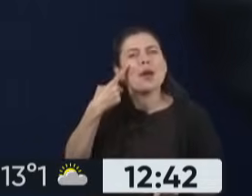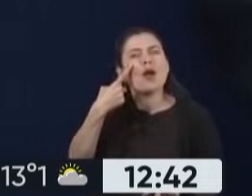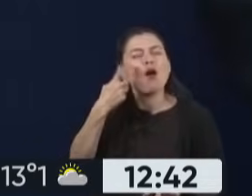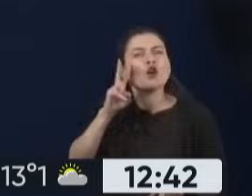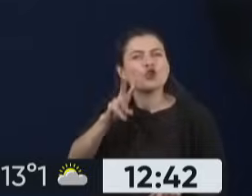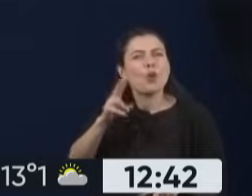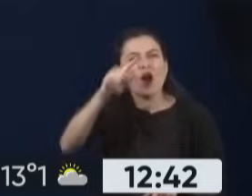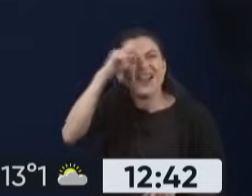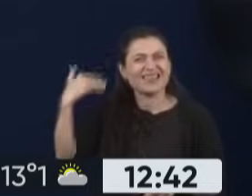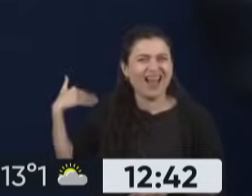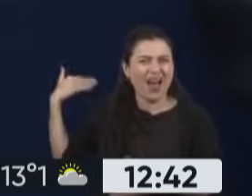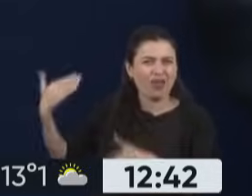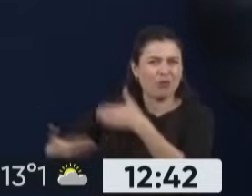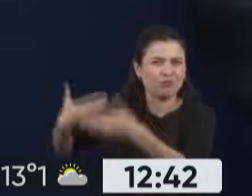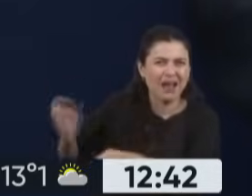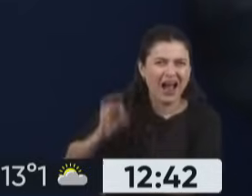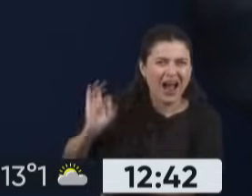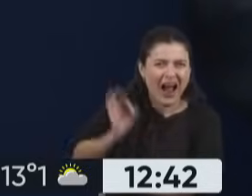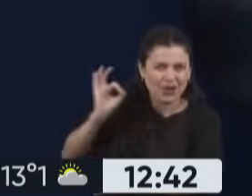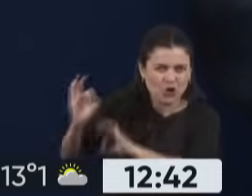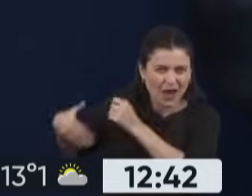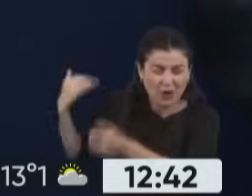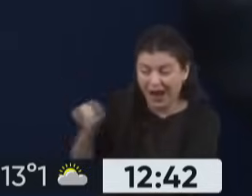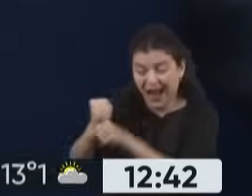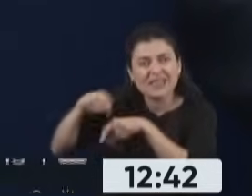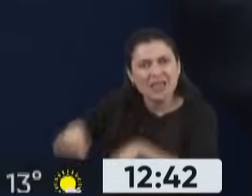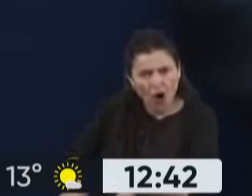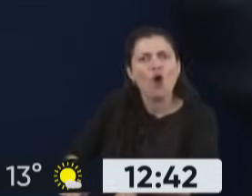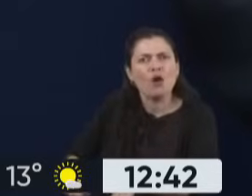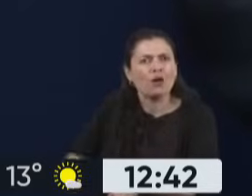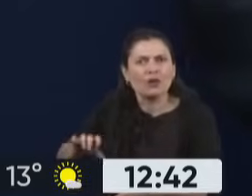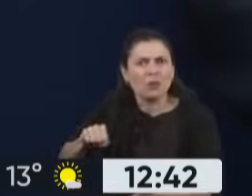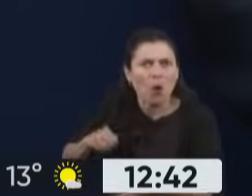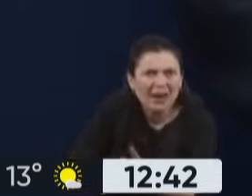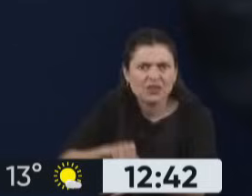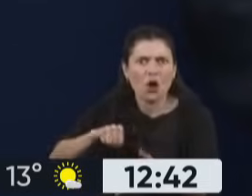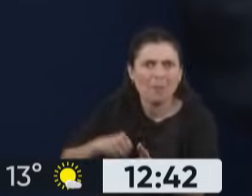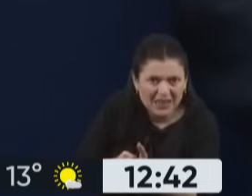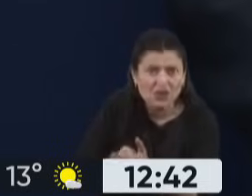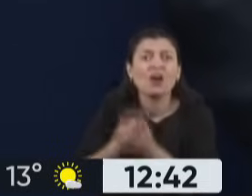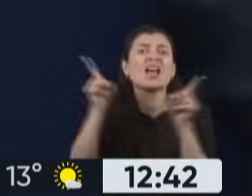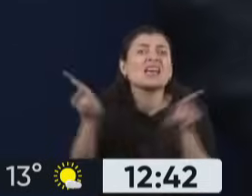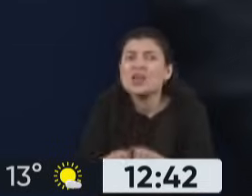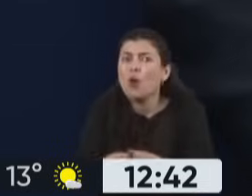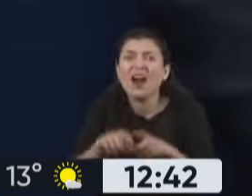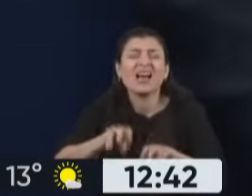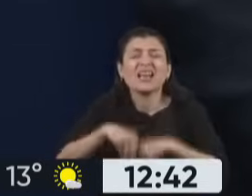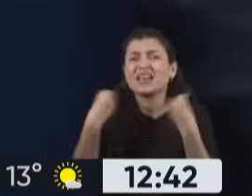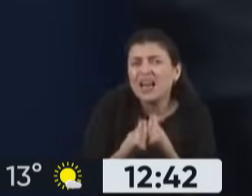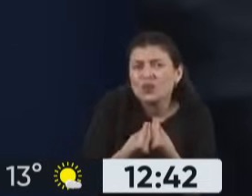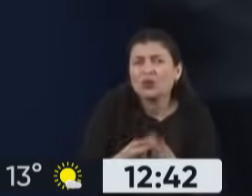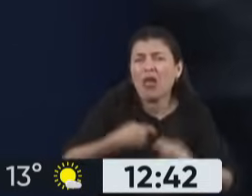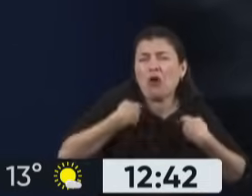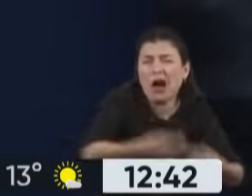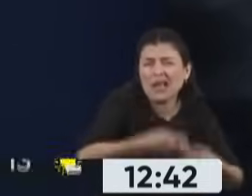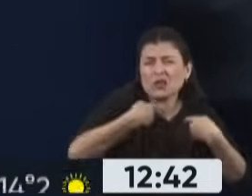años con un esquema perverso que se originaba en el déficit fiscal, en esa duplicación del gasto.